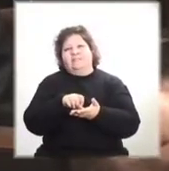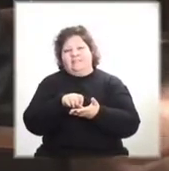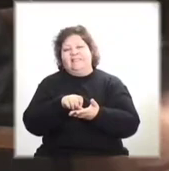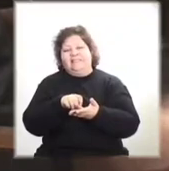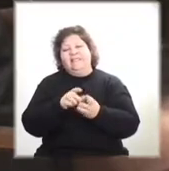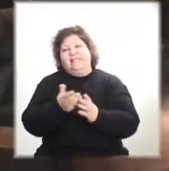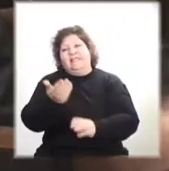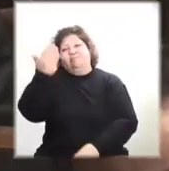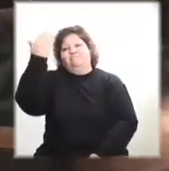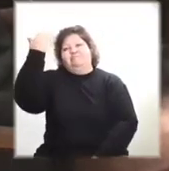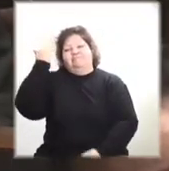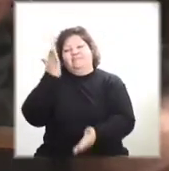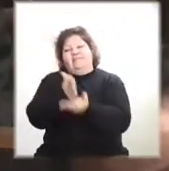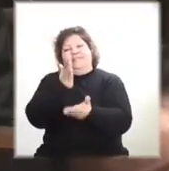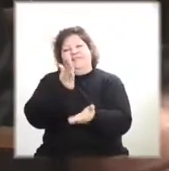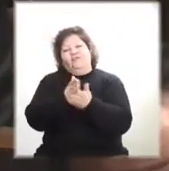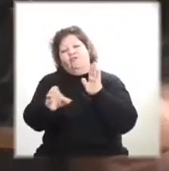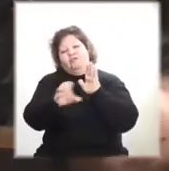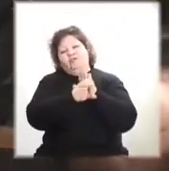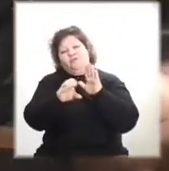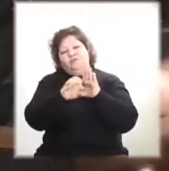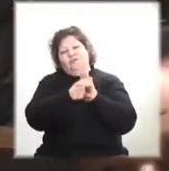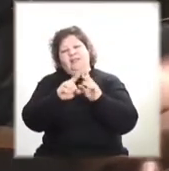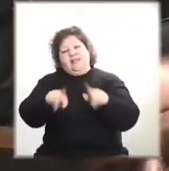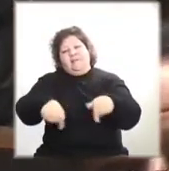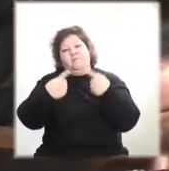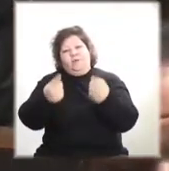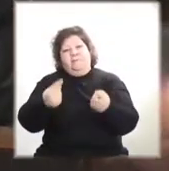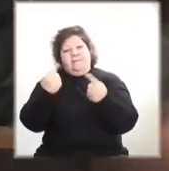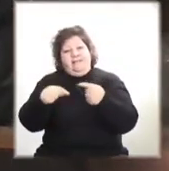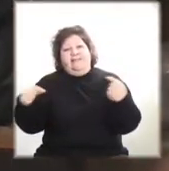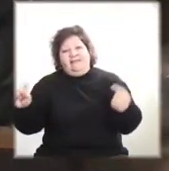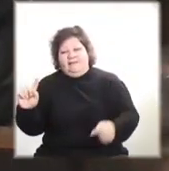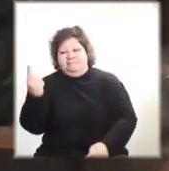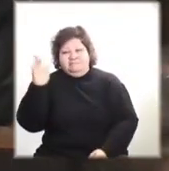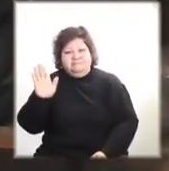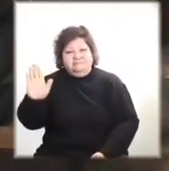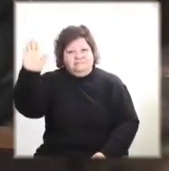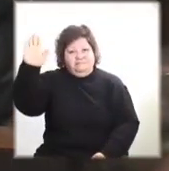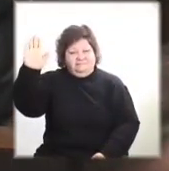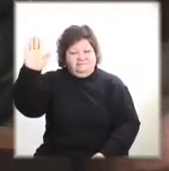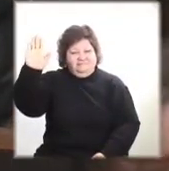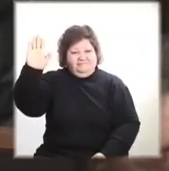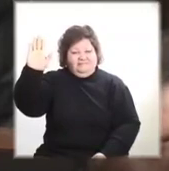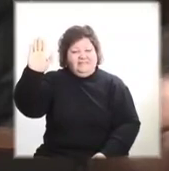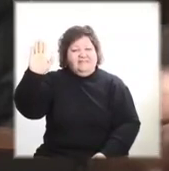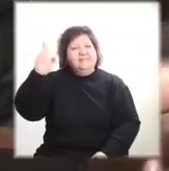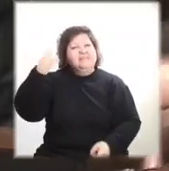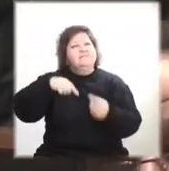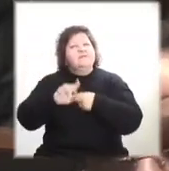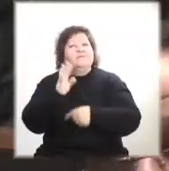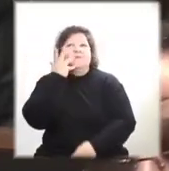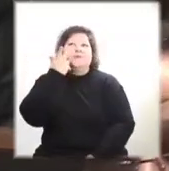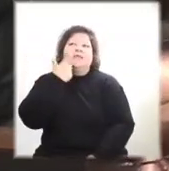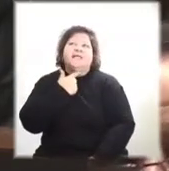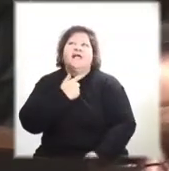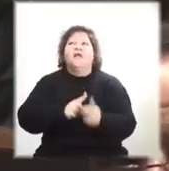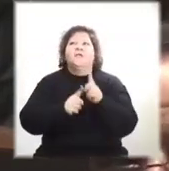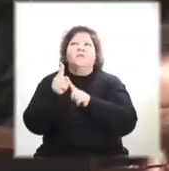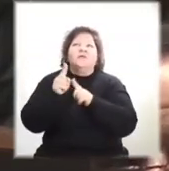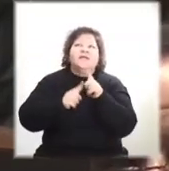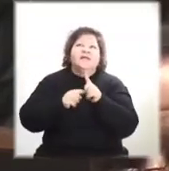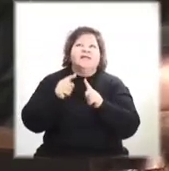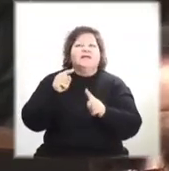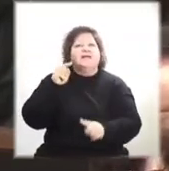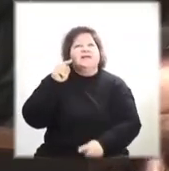de Derecho Constitucional de la asignatura y después pasó a ser una materia autónoma. Pero me gustaría hacer alguna reflexión con respecto al Uruguay y